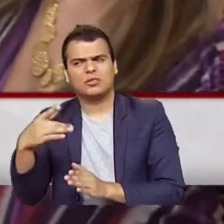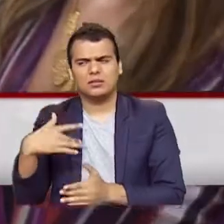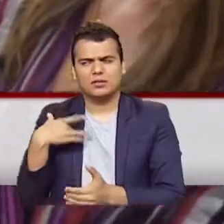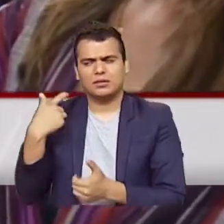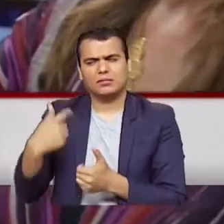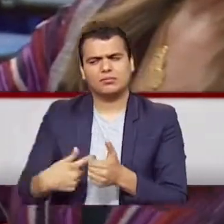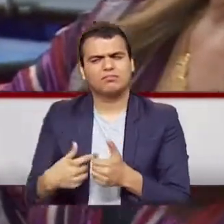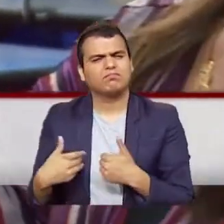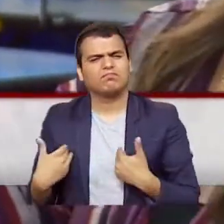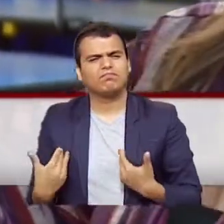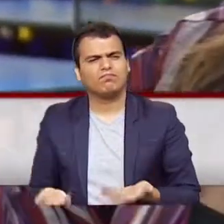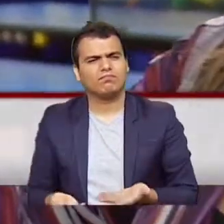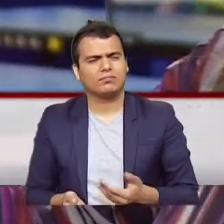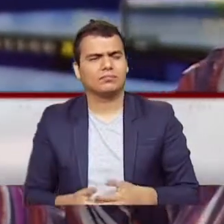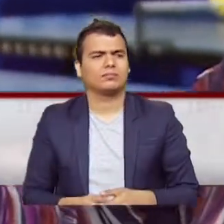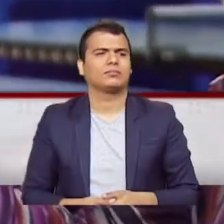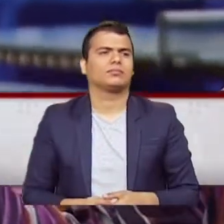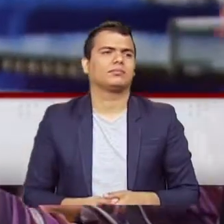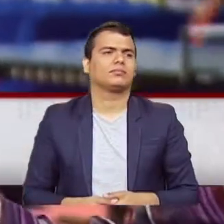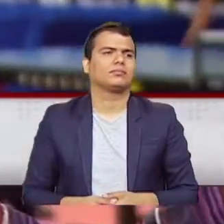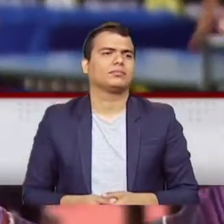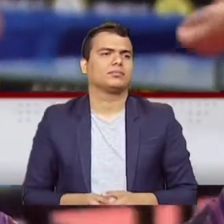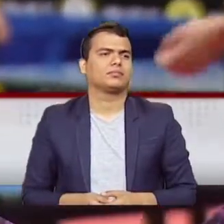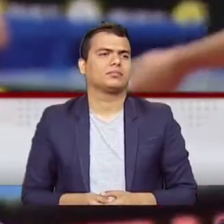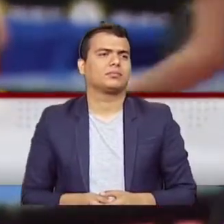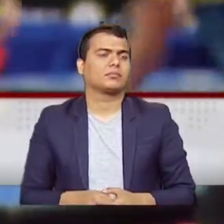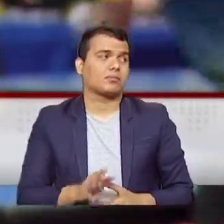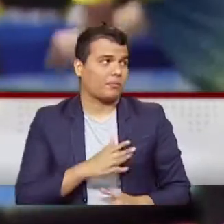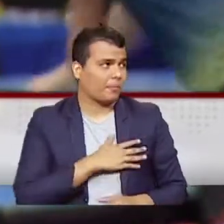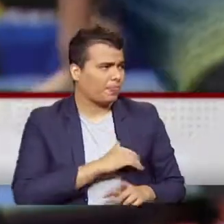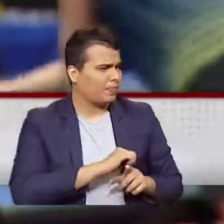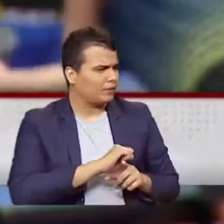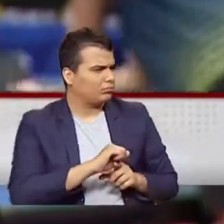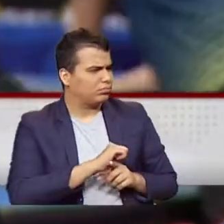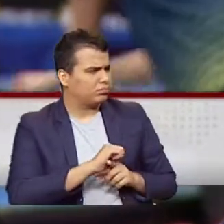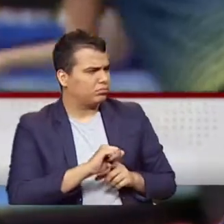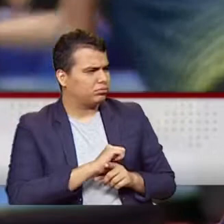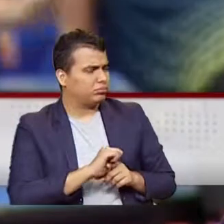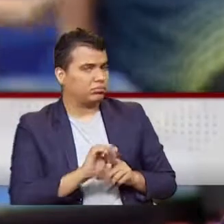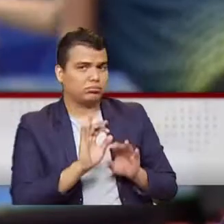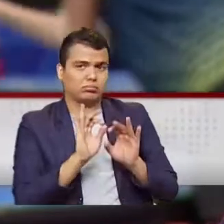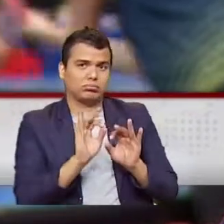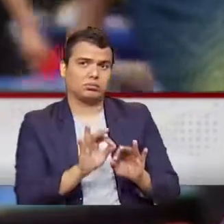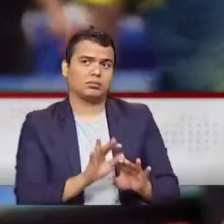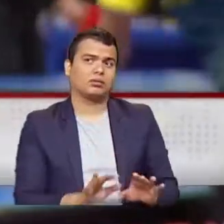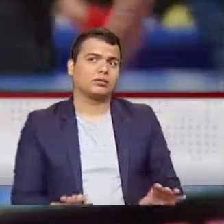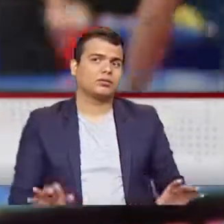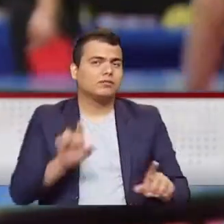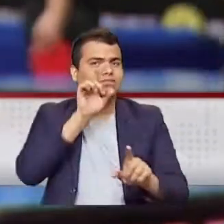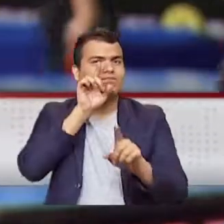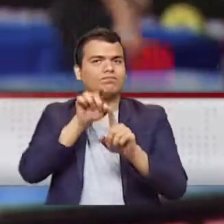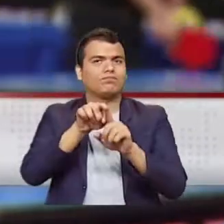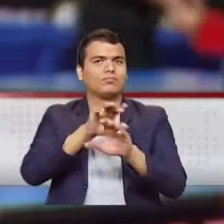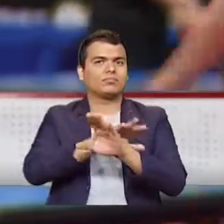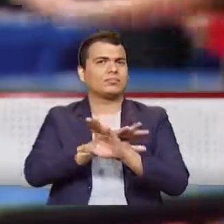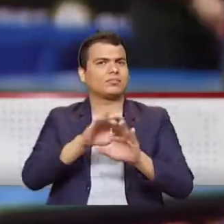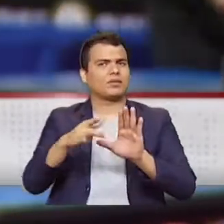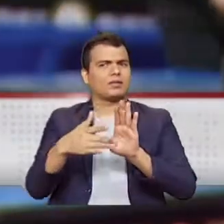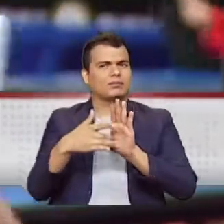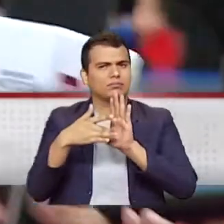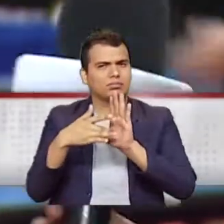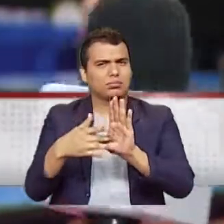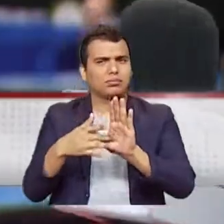es un proceso muy importante. Me estoy preparando muy bien con mis entrenadores y mis compañeras para poder demostrar lo mejor en la